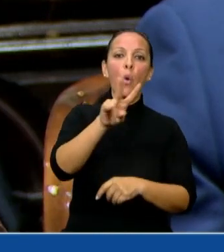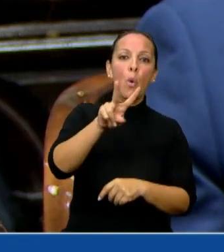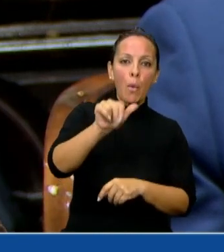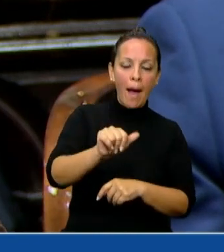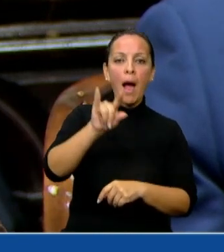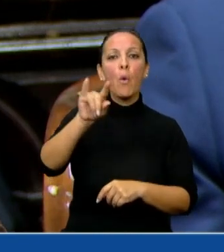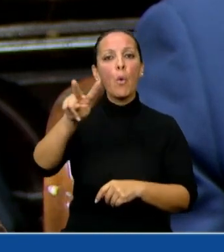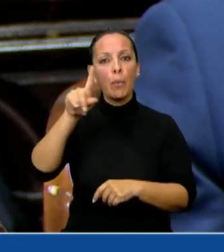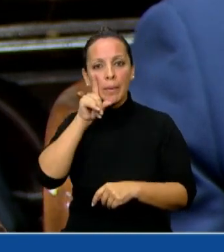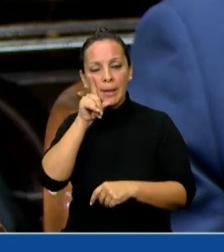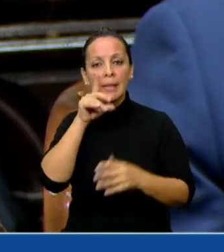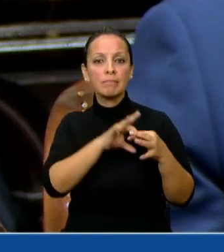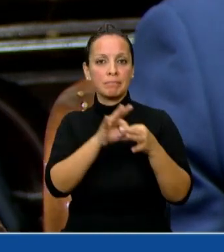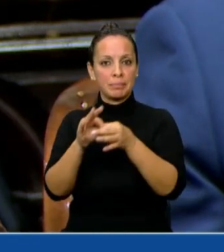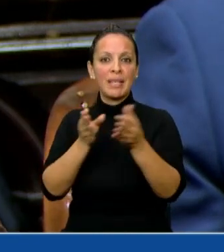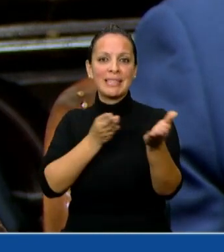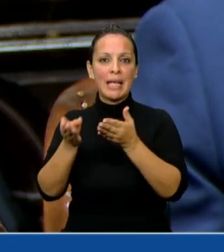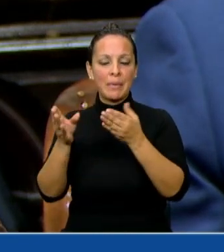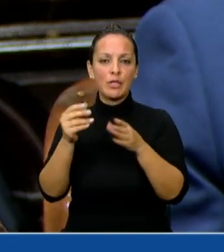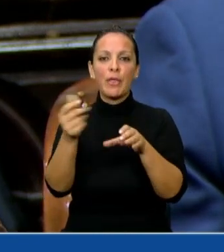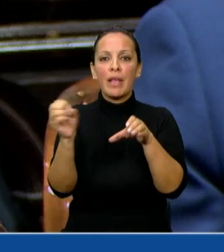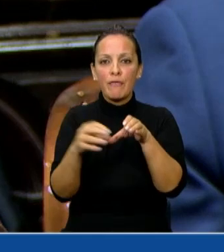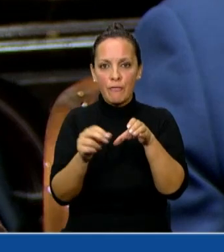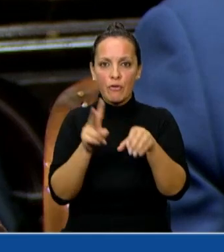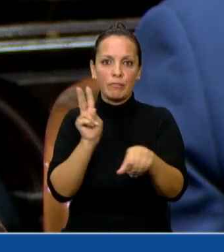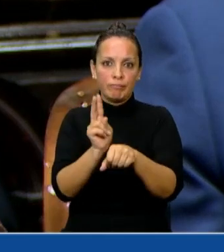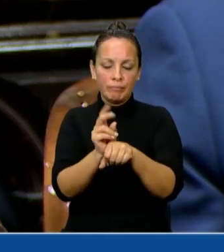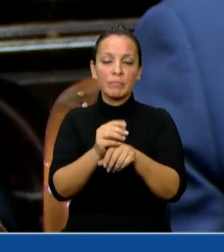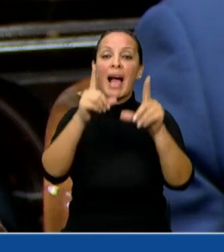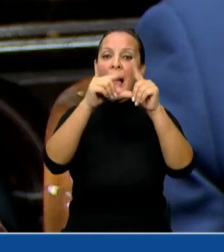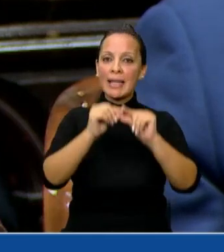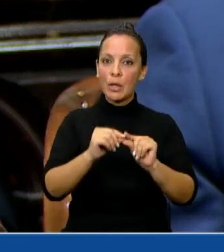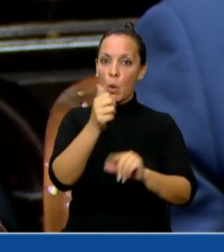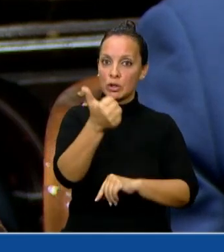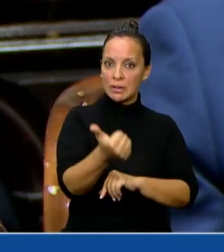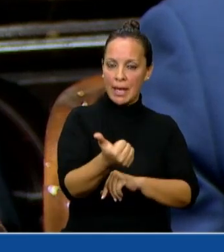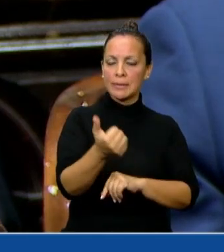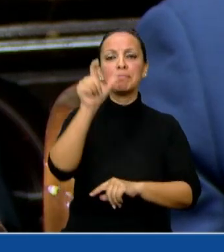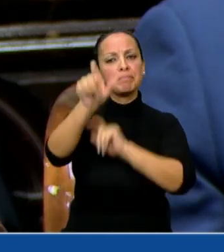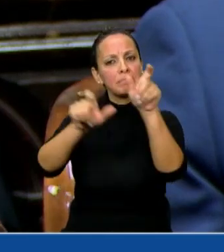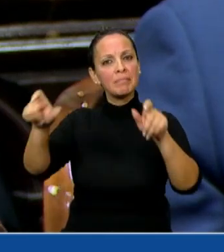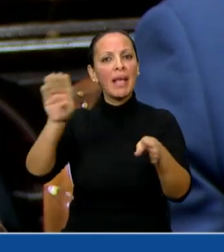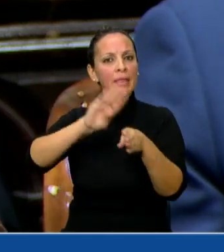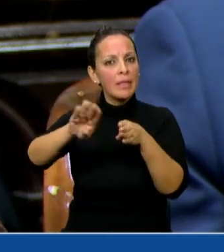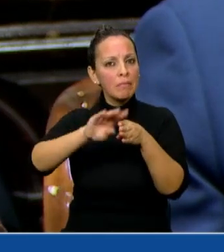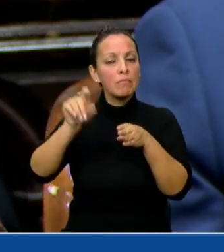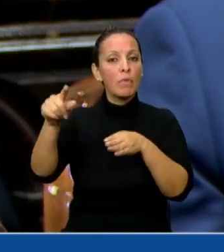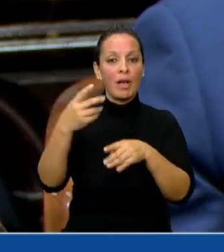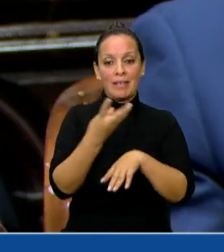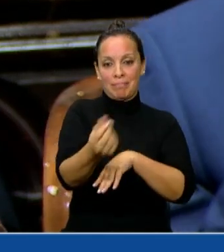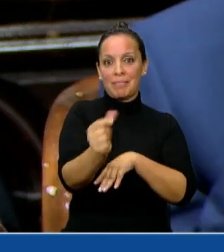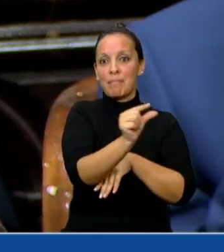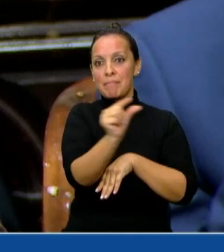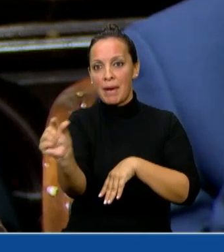los servicios del Fondo Fiduciario. El artículo 6 establece que los deudores son con hipotecas otorgadas